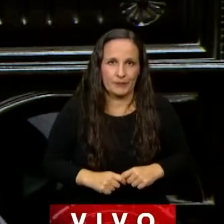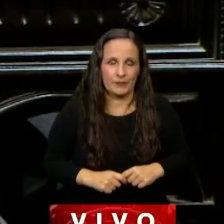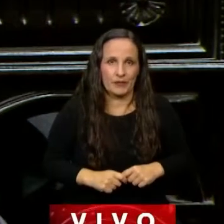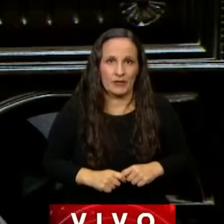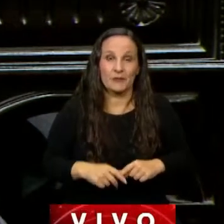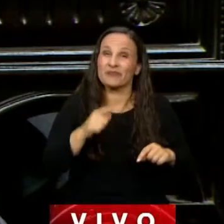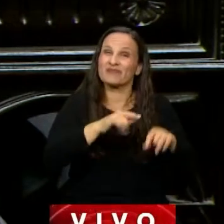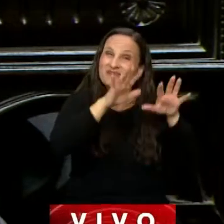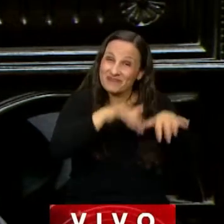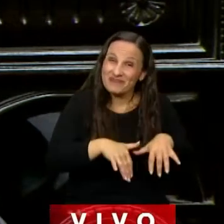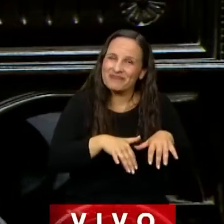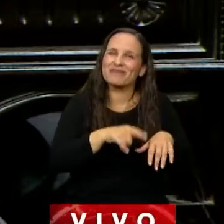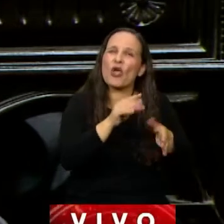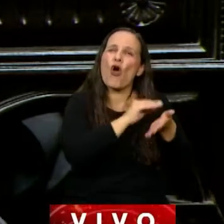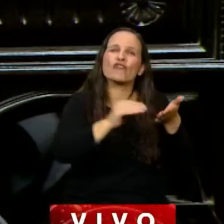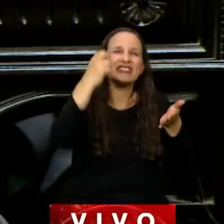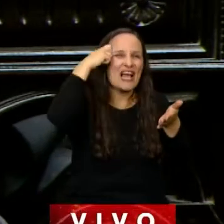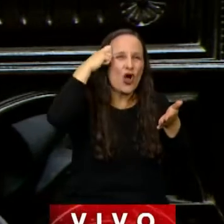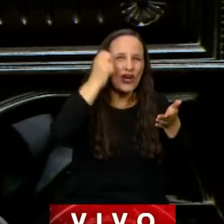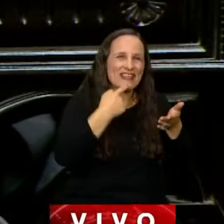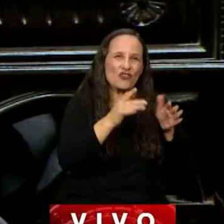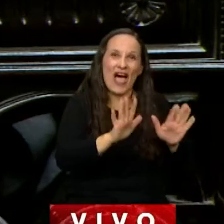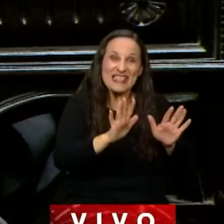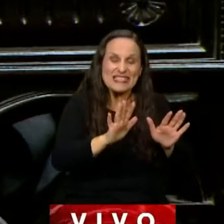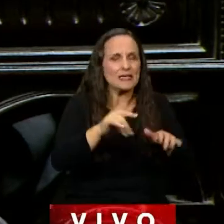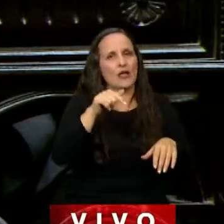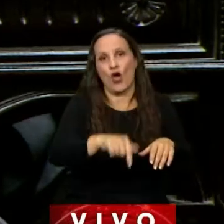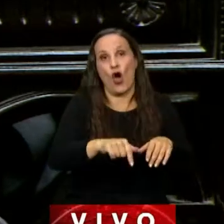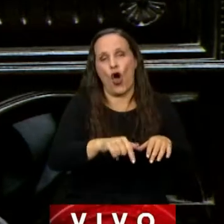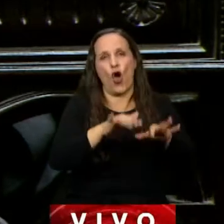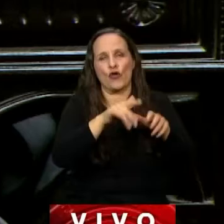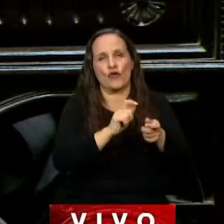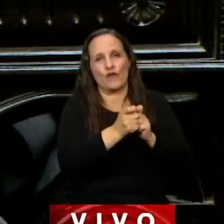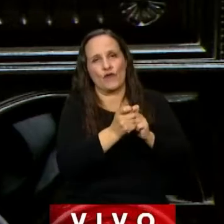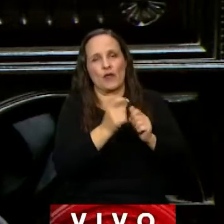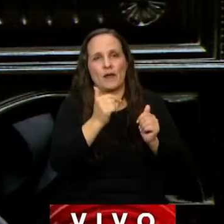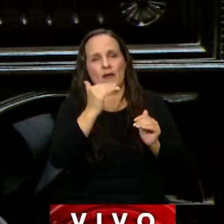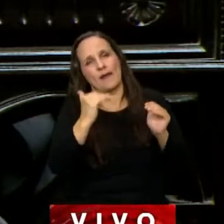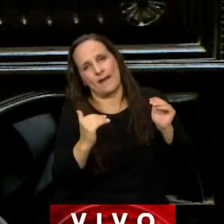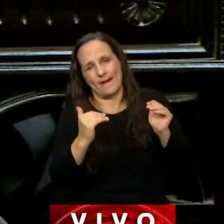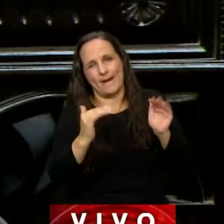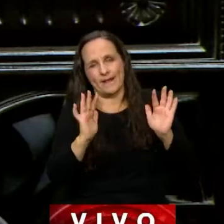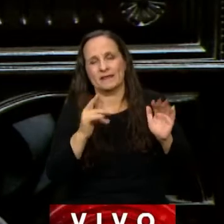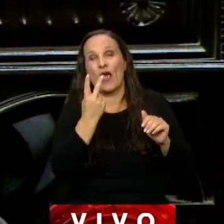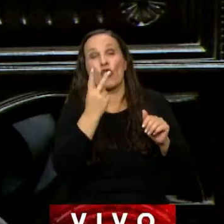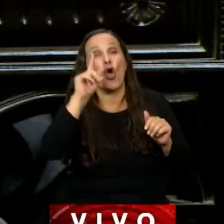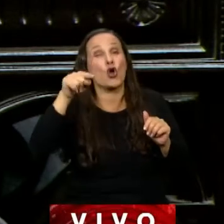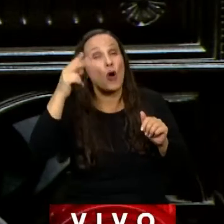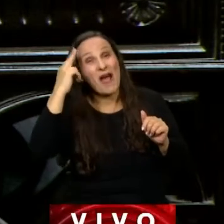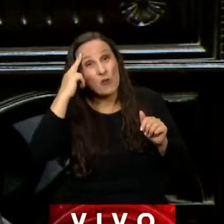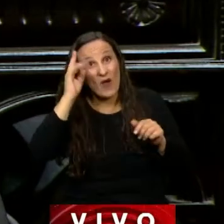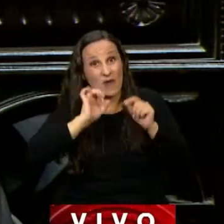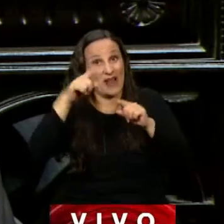Esto, cuando lo hizo la Oficina del Congreso, era así. Hoy ha sido revisado a la baja y ese 2,9